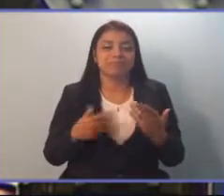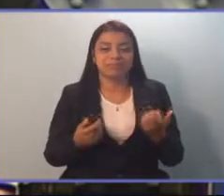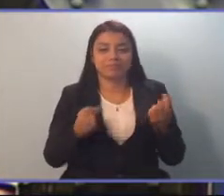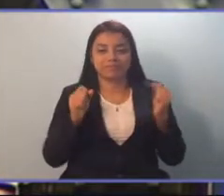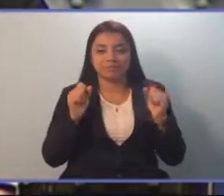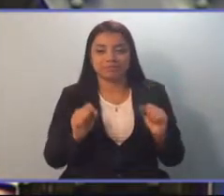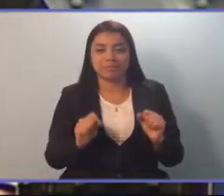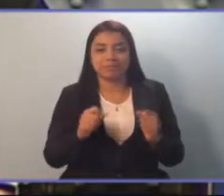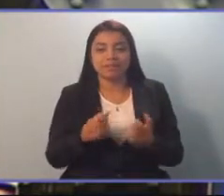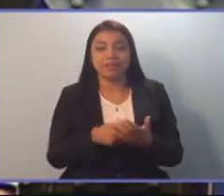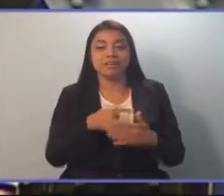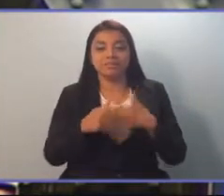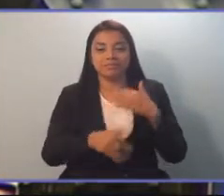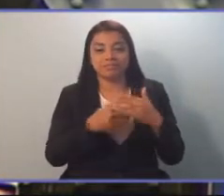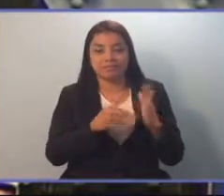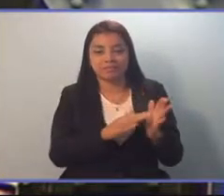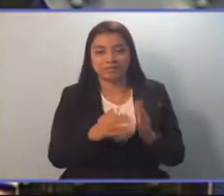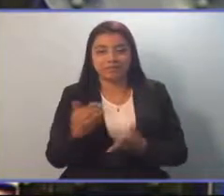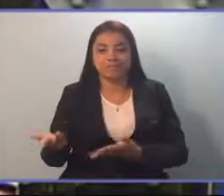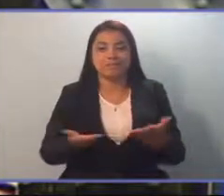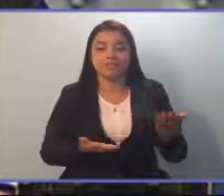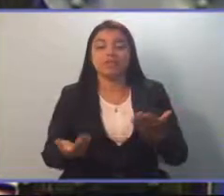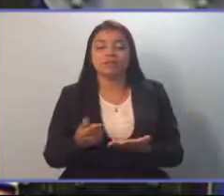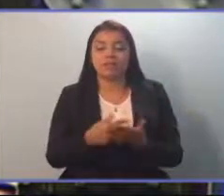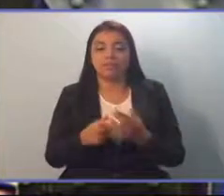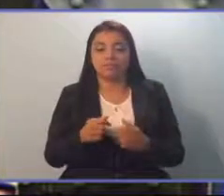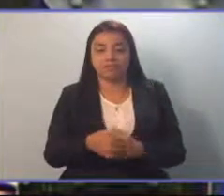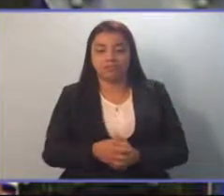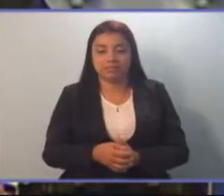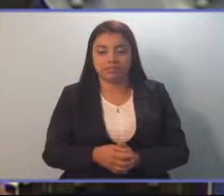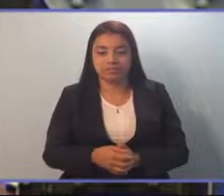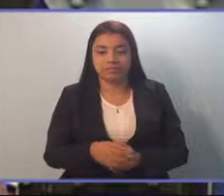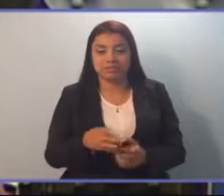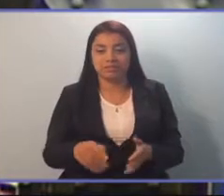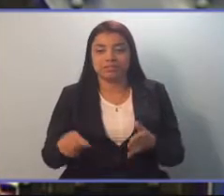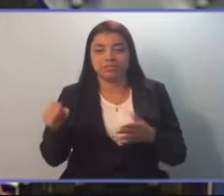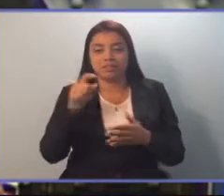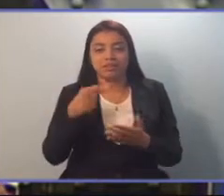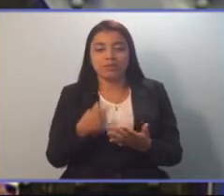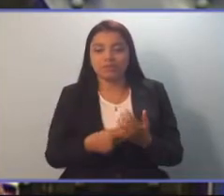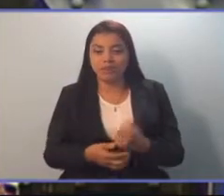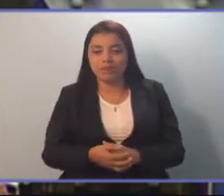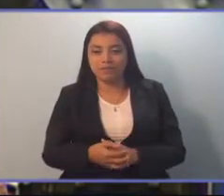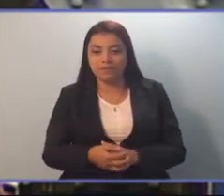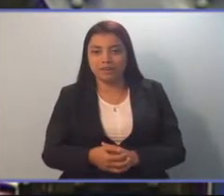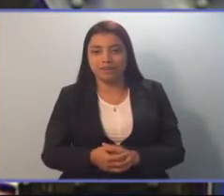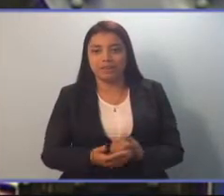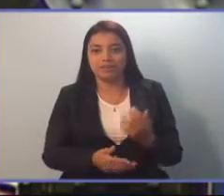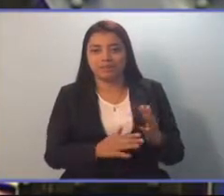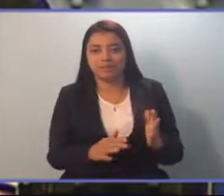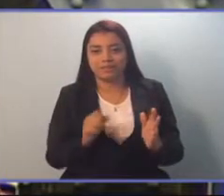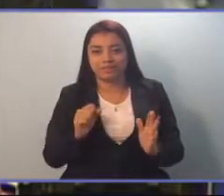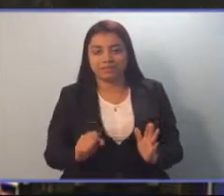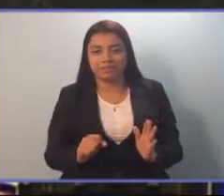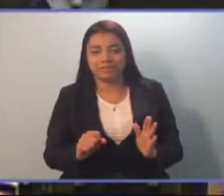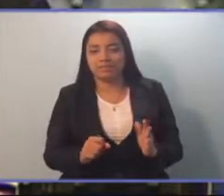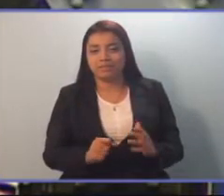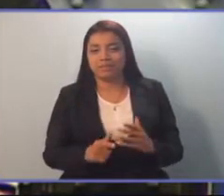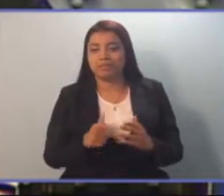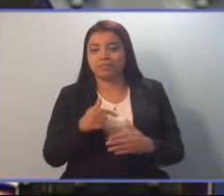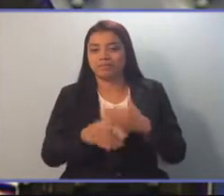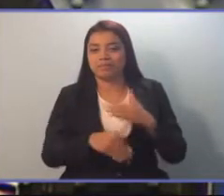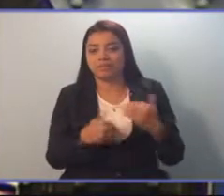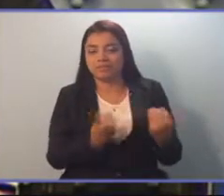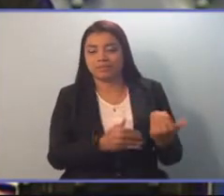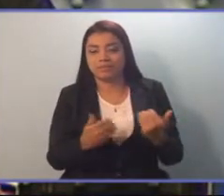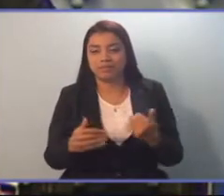un transitorio por servicios prestados en el órgano legislativo de compensación por retiro